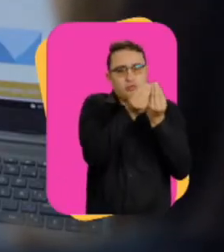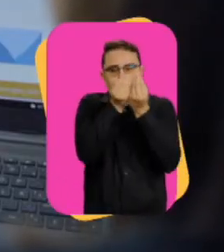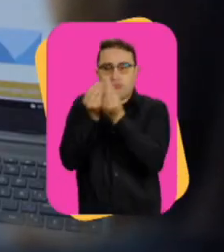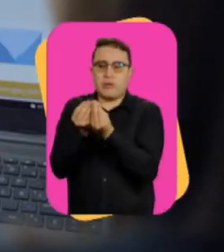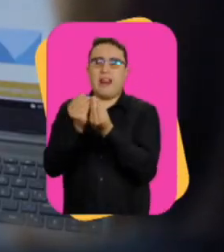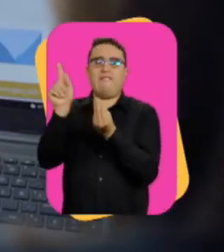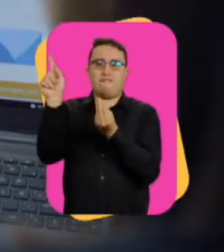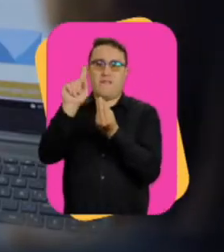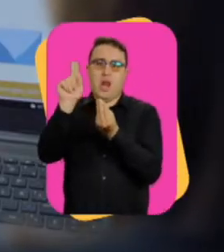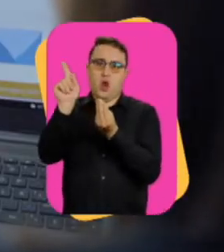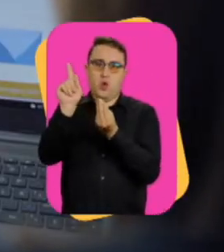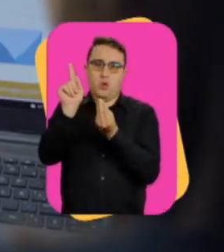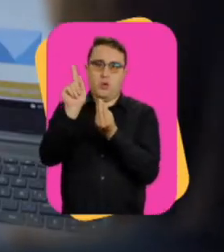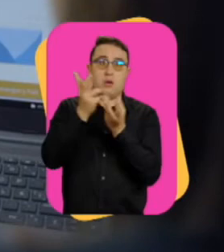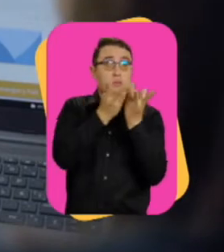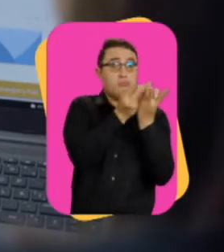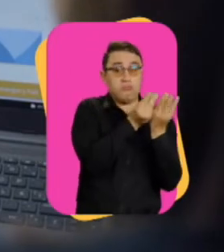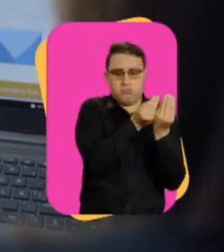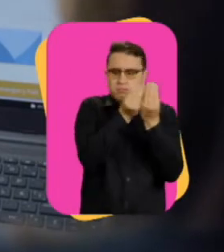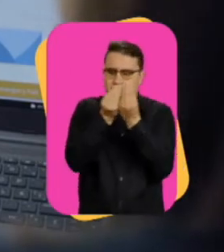a realizarnos auditoría